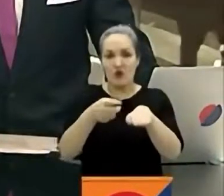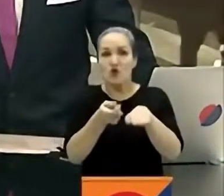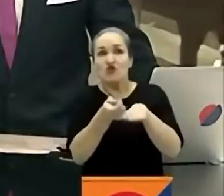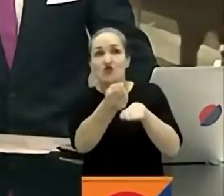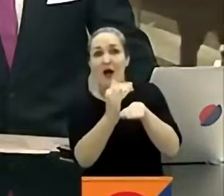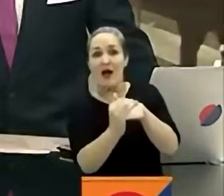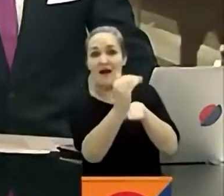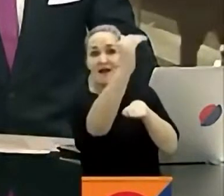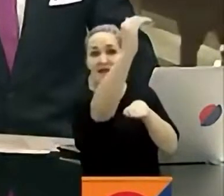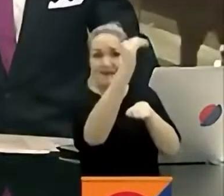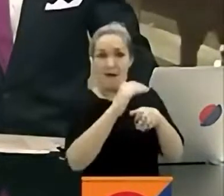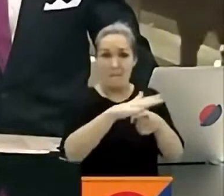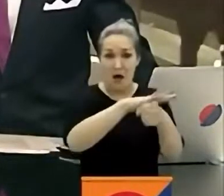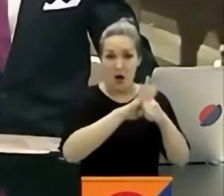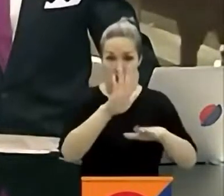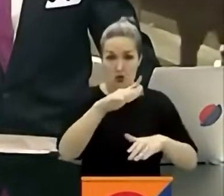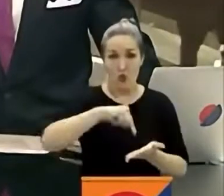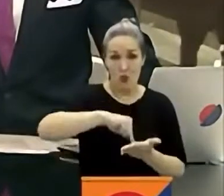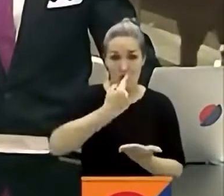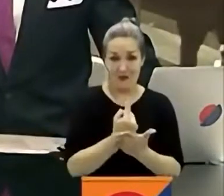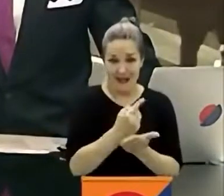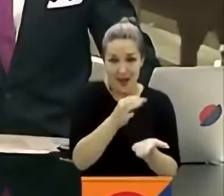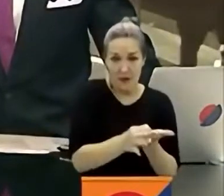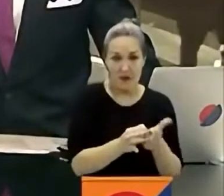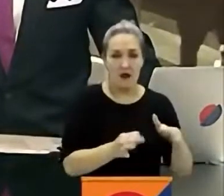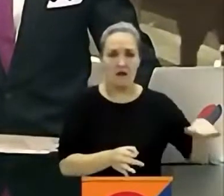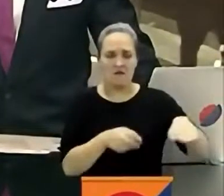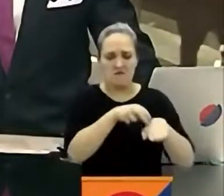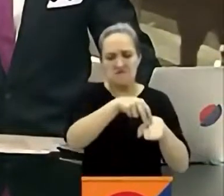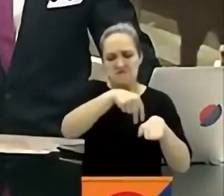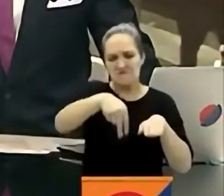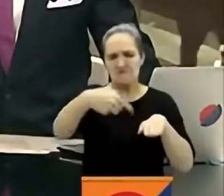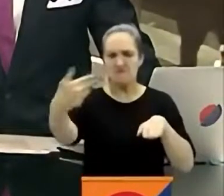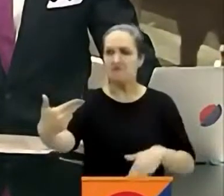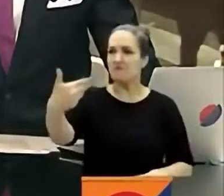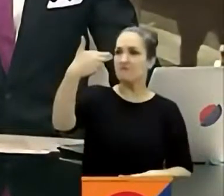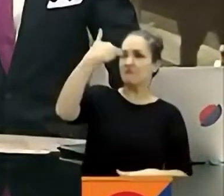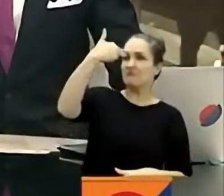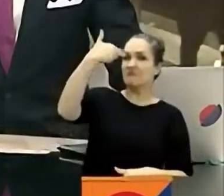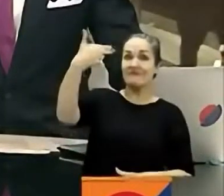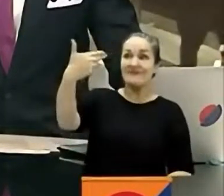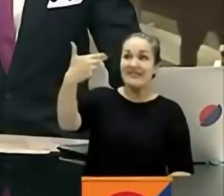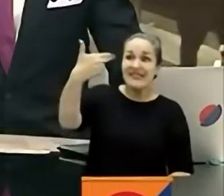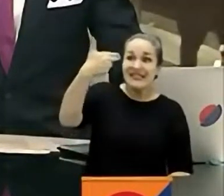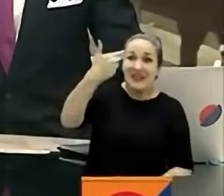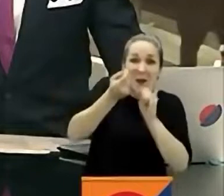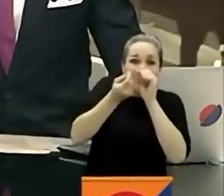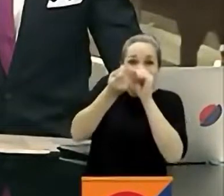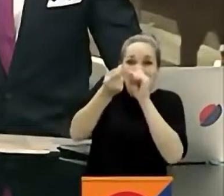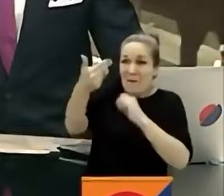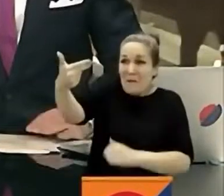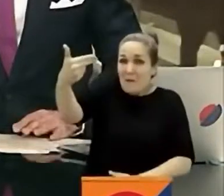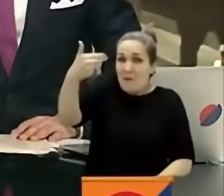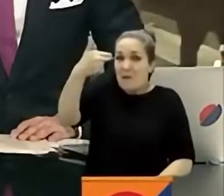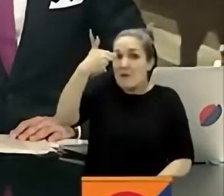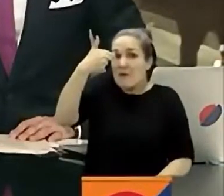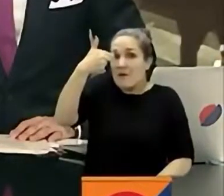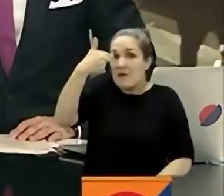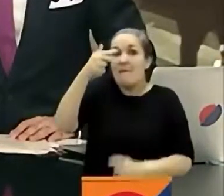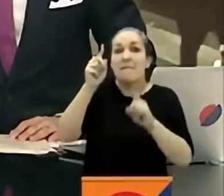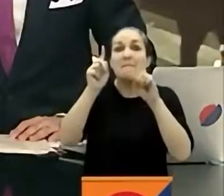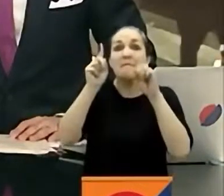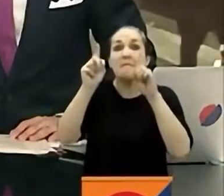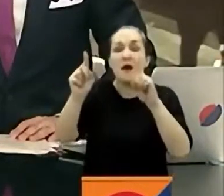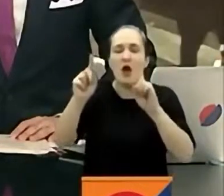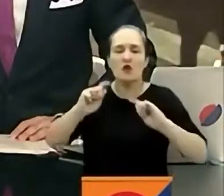de Buenos Aires, un hombre la encañonó. José Fernando, a pesar de tener el arma a escasos centímetros del rostro, la líder